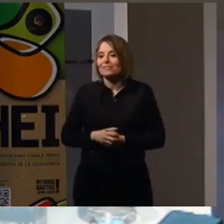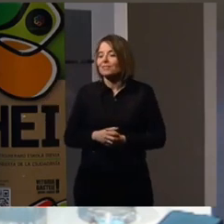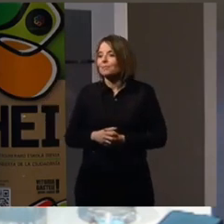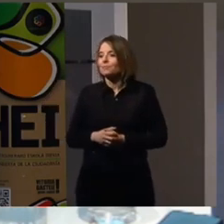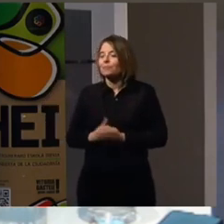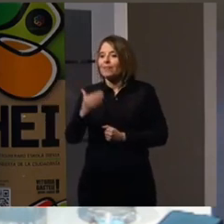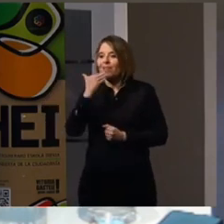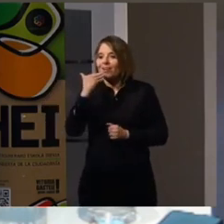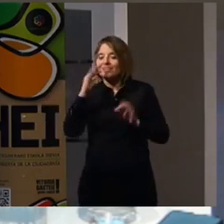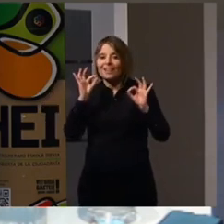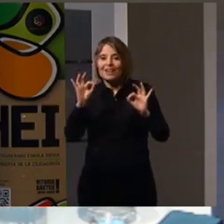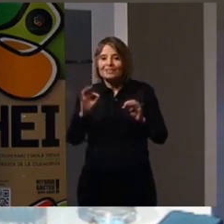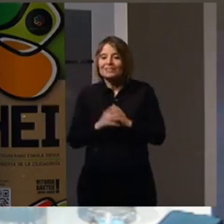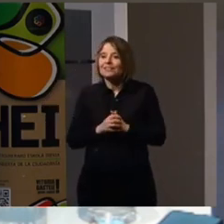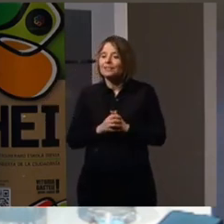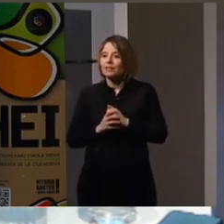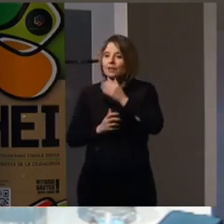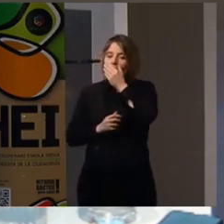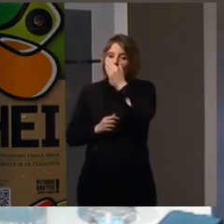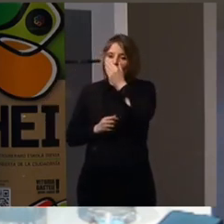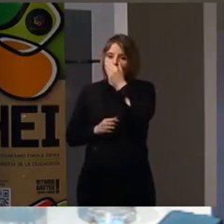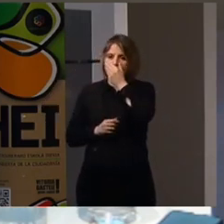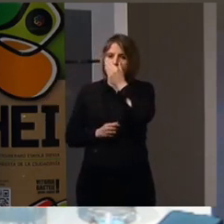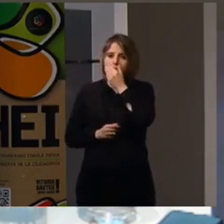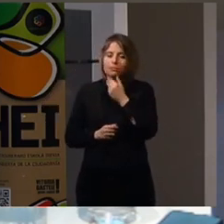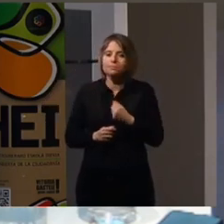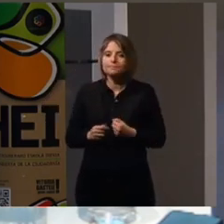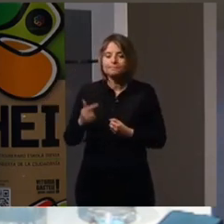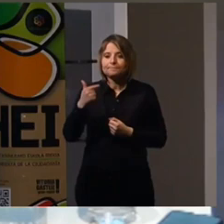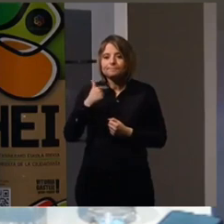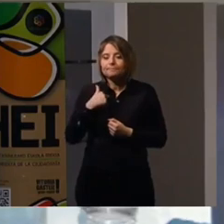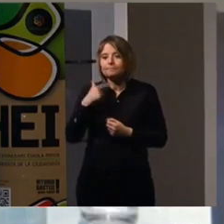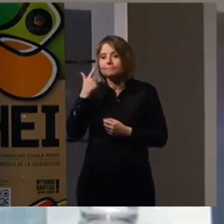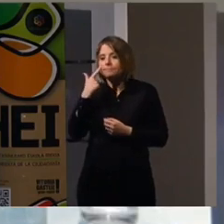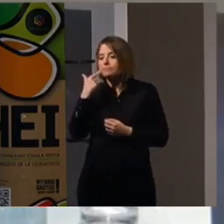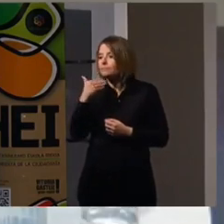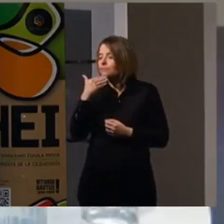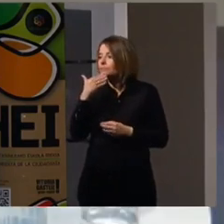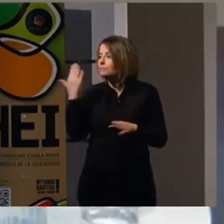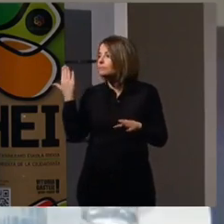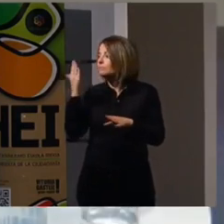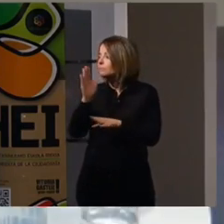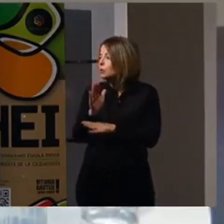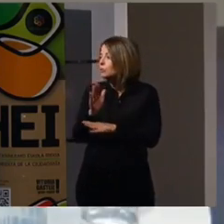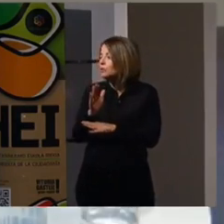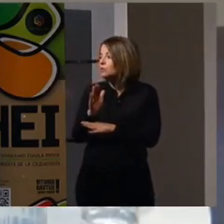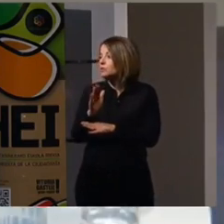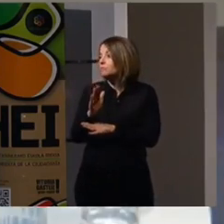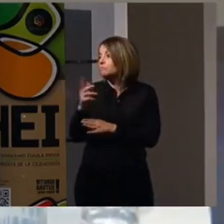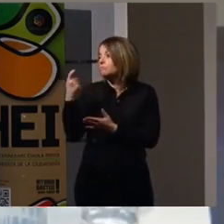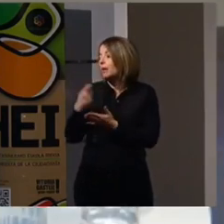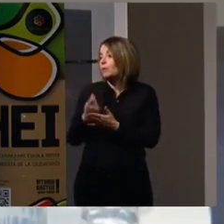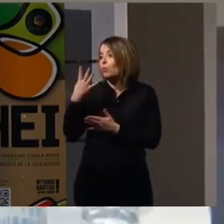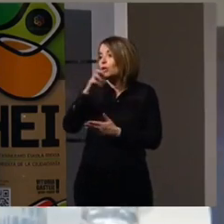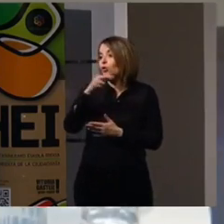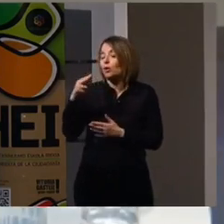Empezaba así la carta y denunciaba además que aparte de no encontrar trabajo, cuando había encontrado alguna propuesta, pues le ofrecían 4 euros